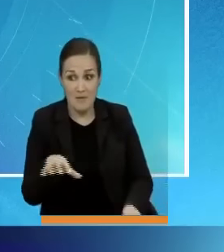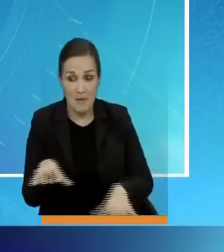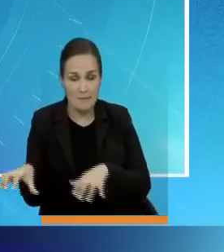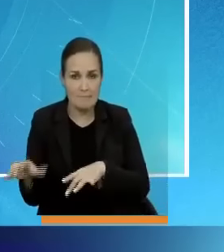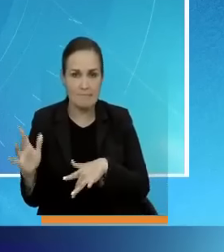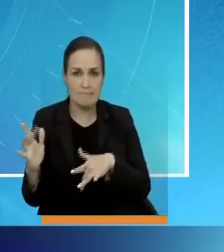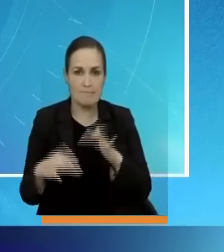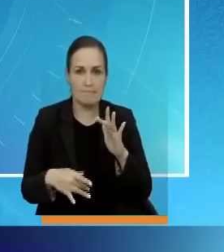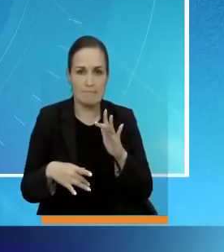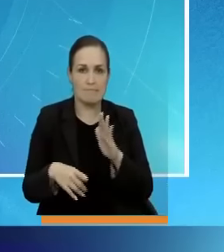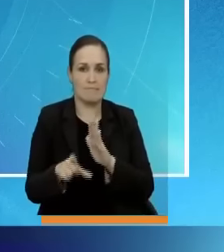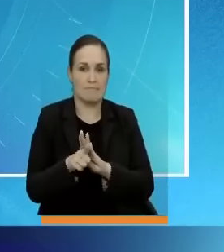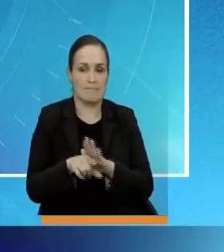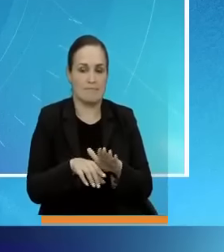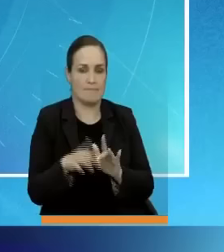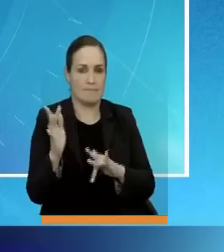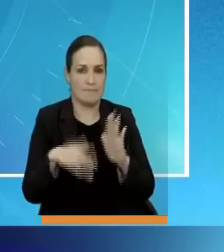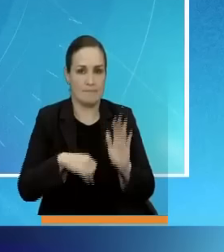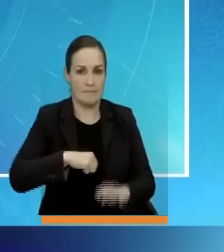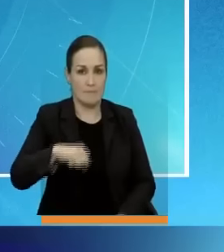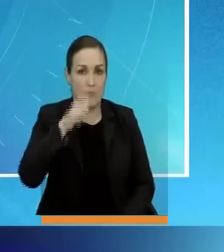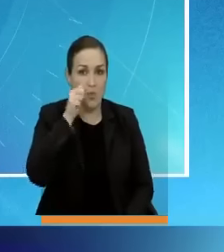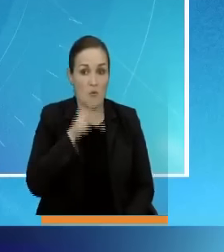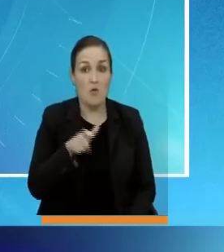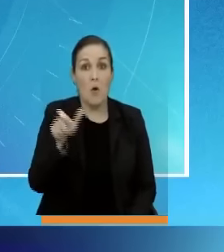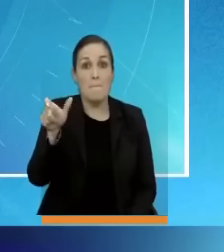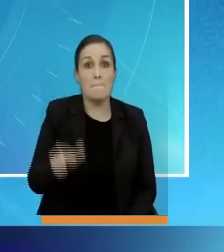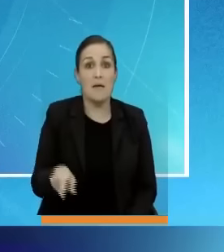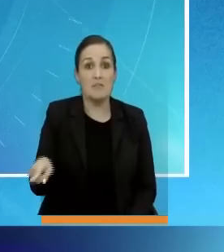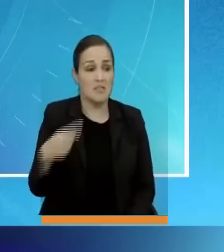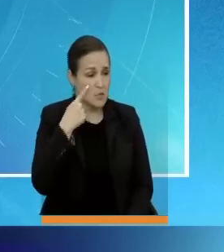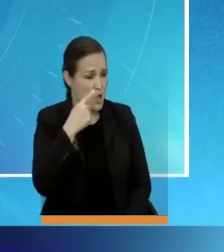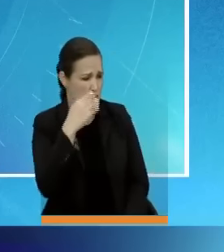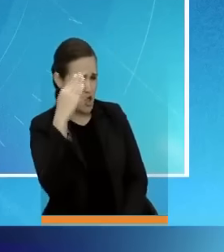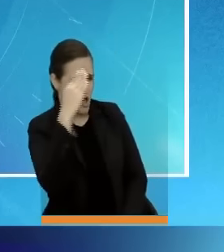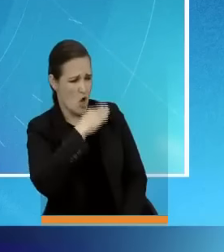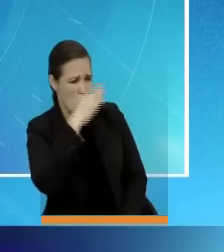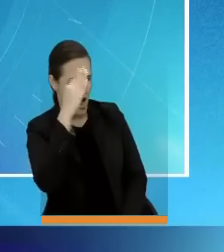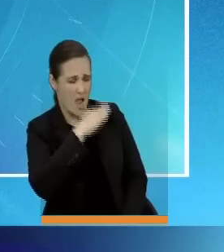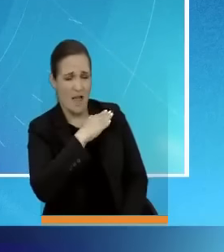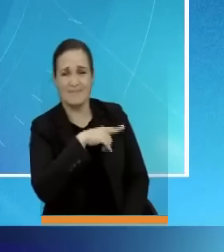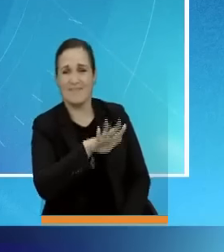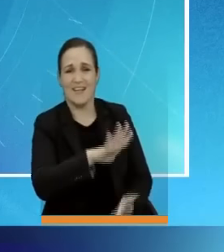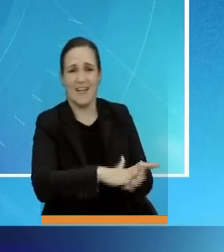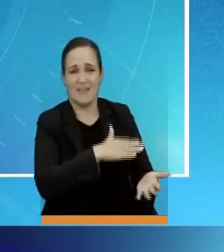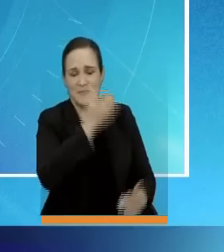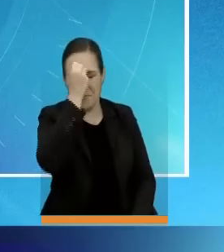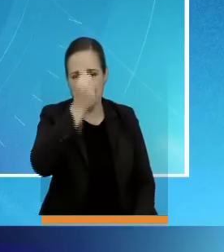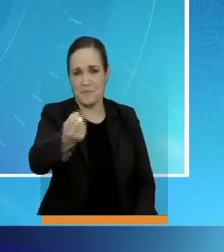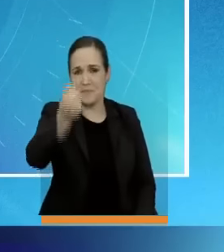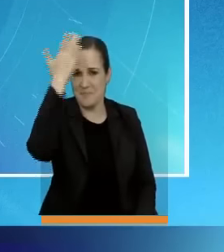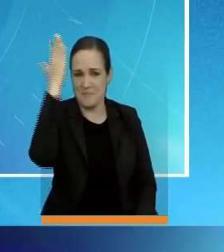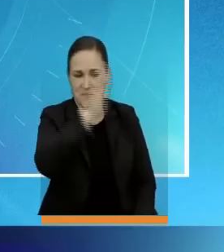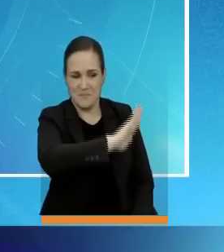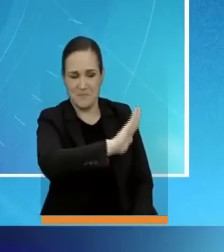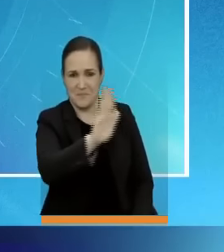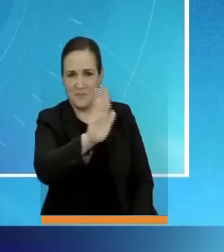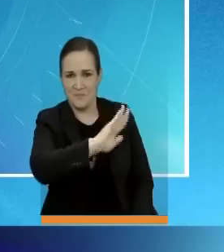y quien eh intenta ocultarlo negarlo borrar los rastros